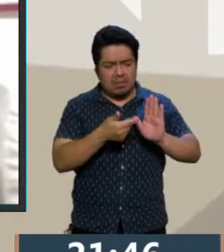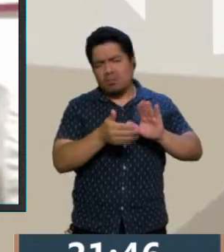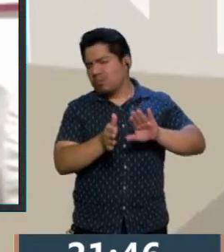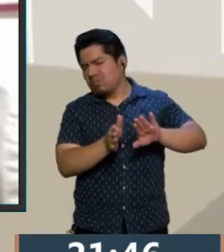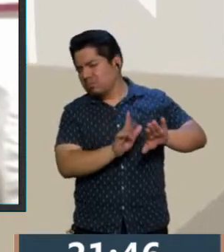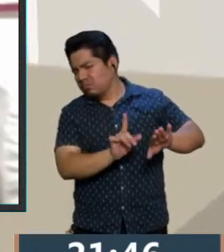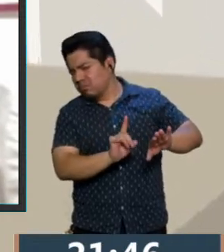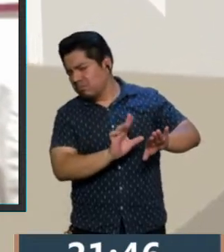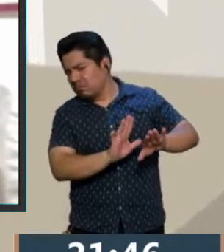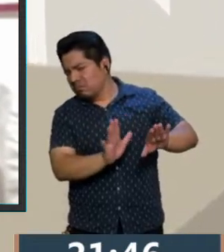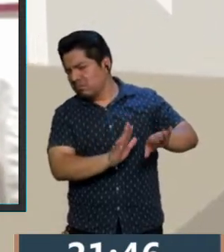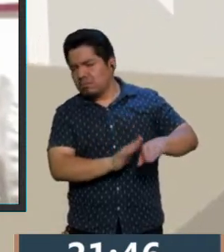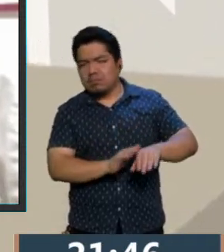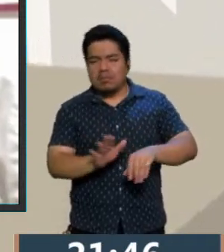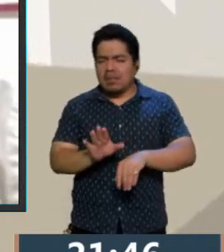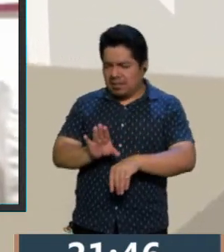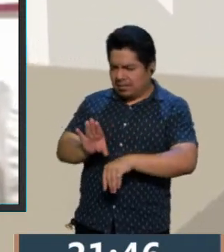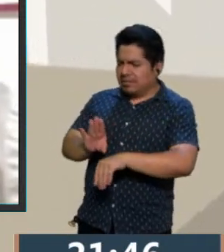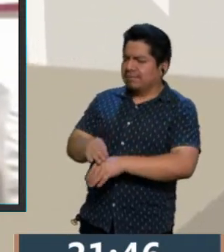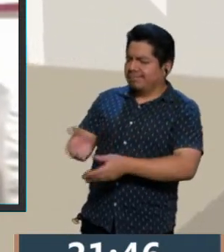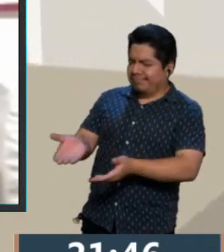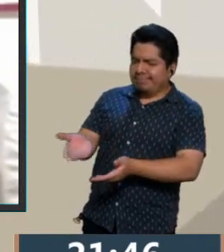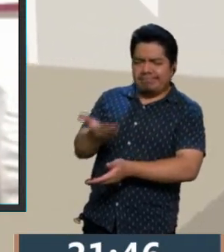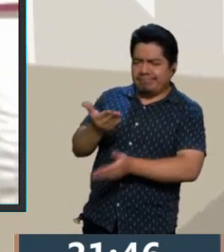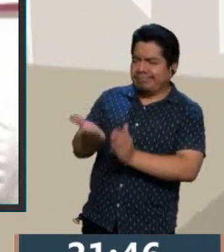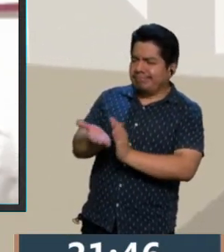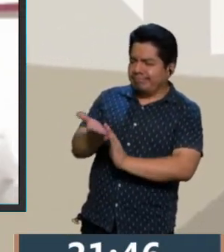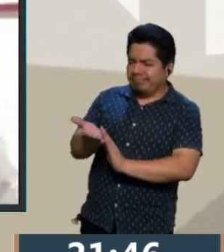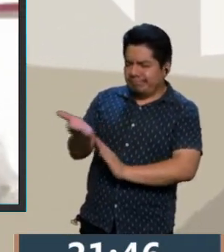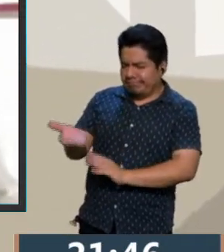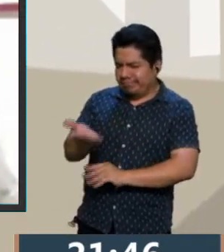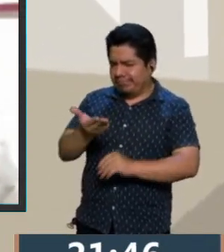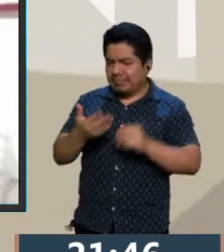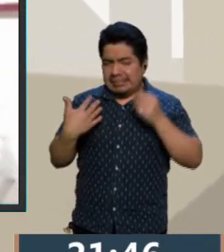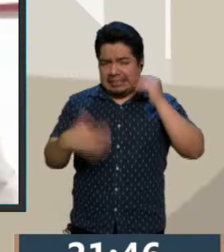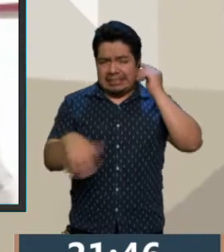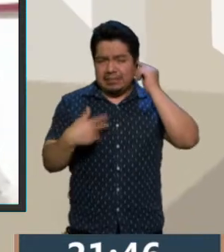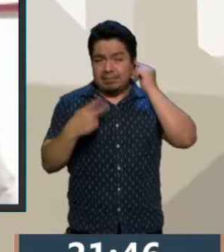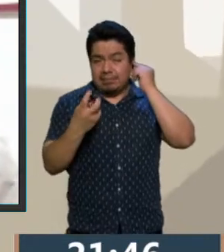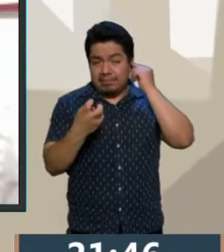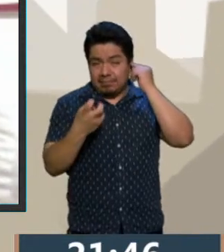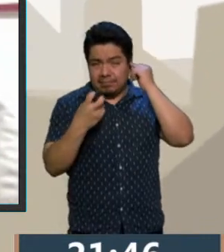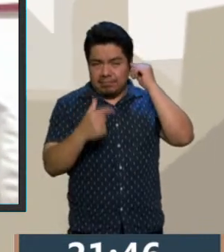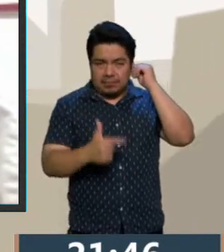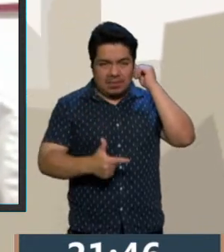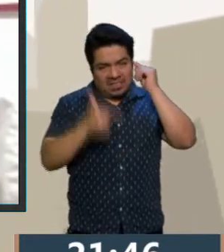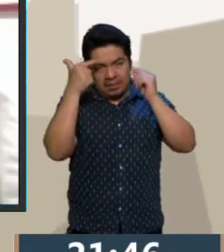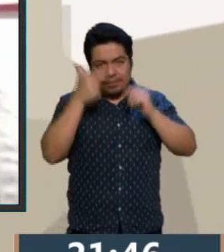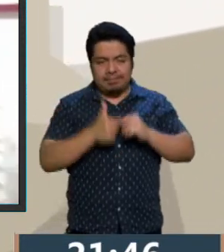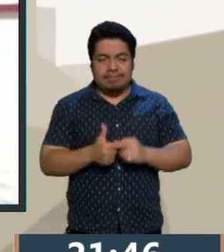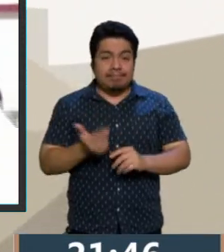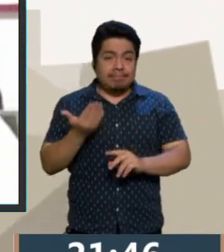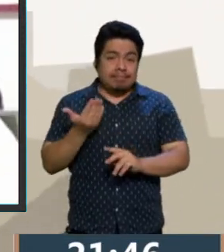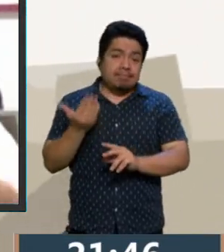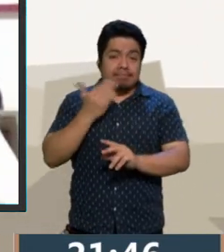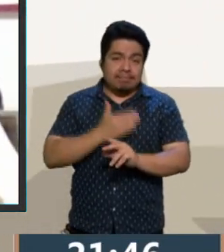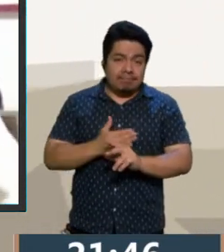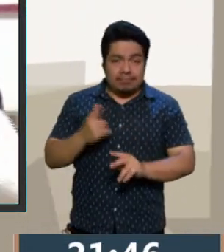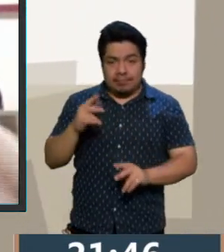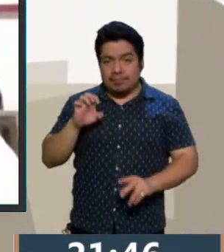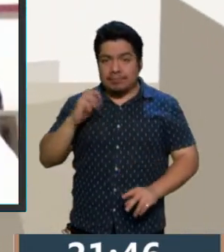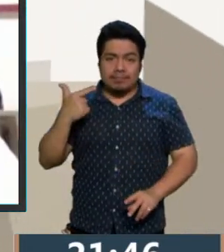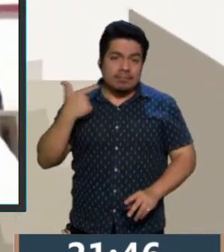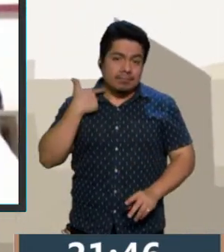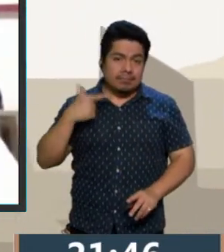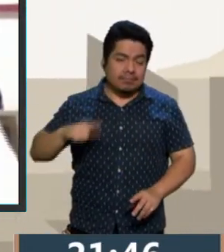de permitir que se dé esta situación tan grave que además, pues desde el pasado sexenio